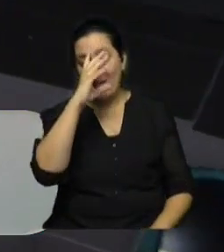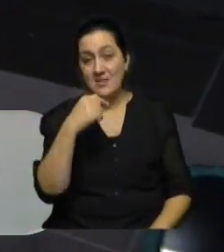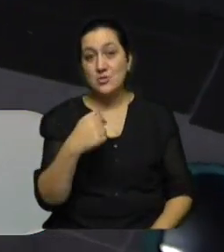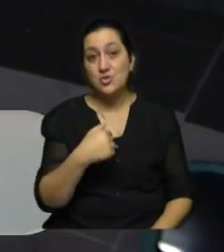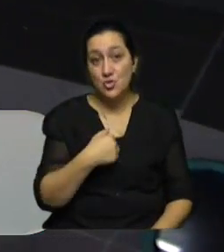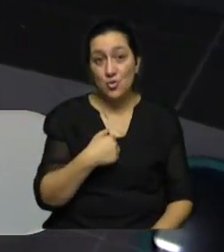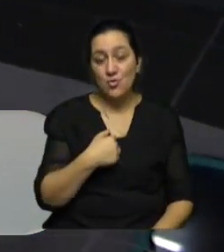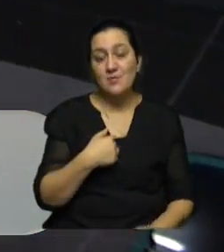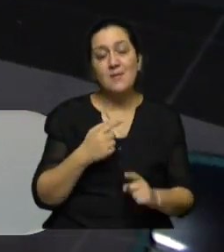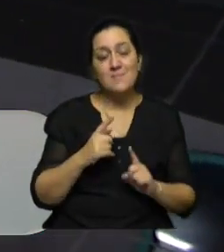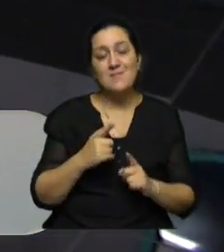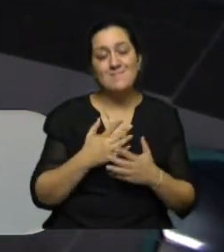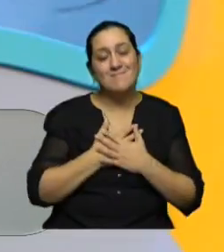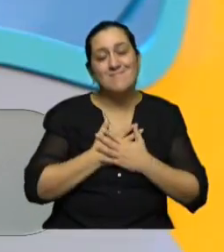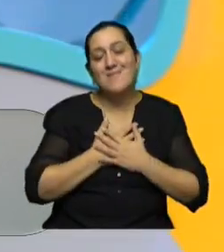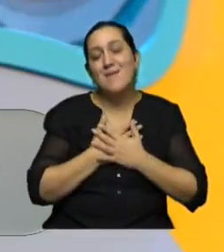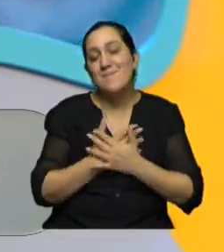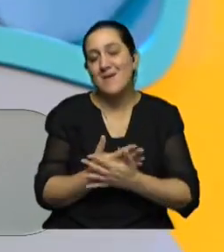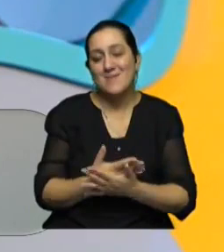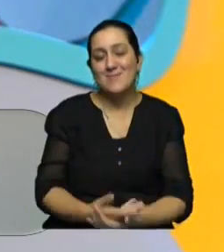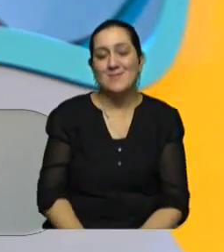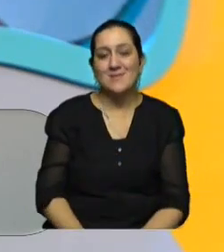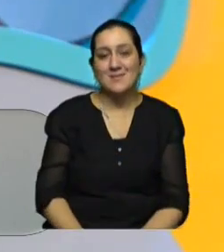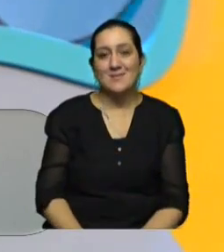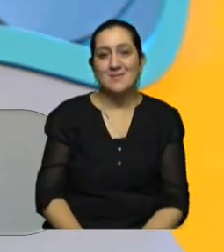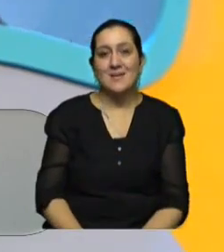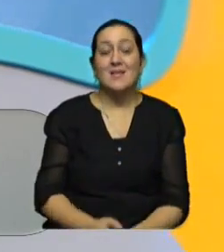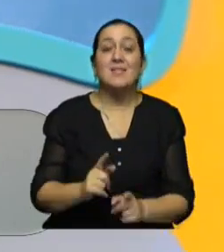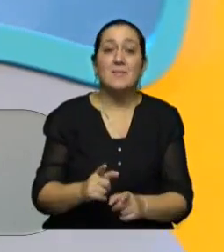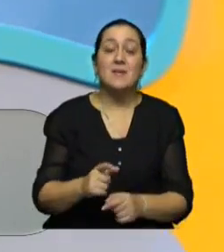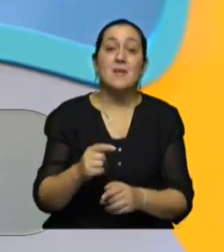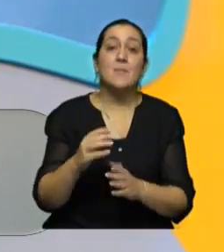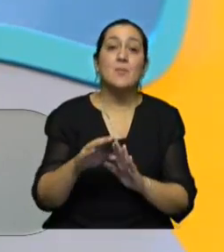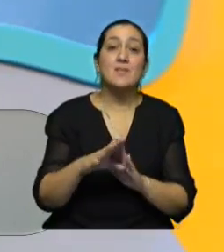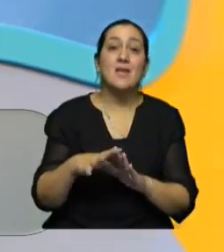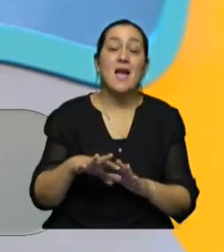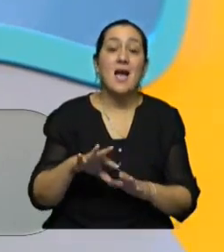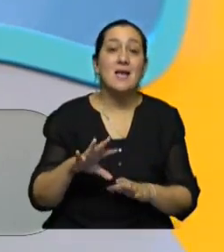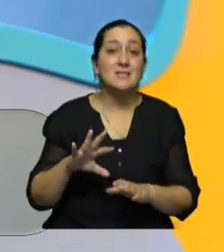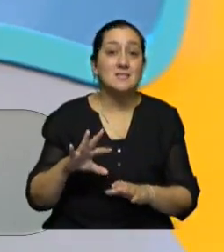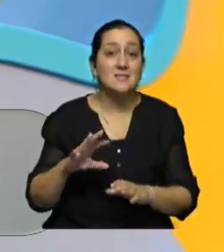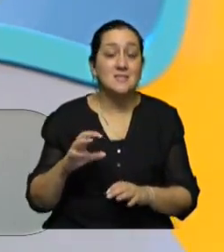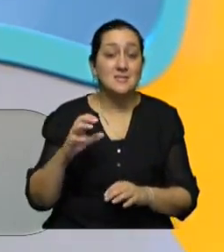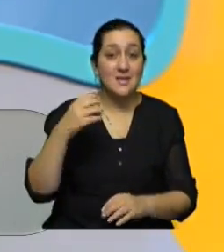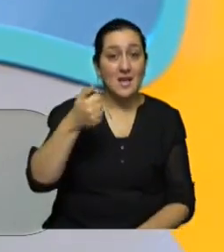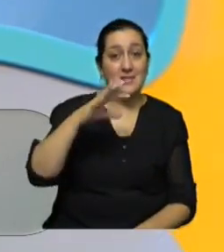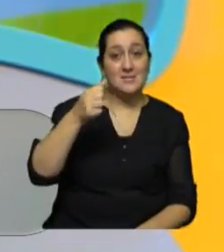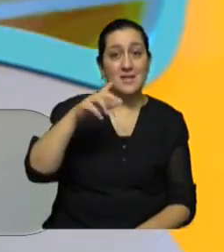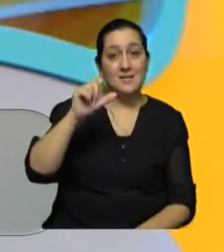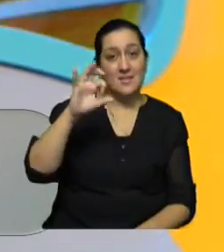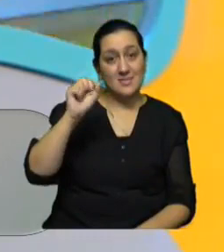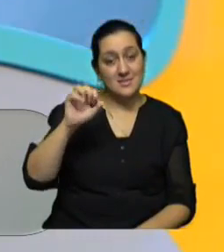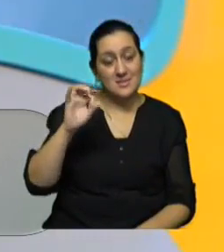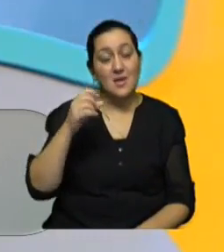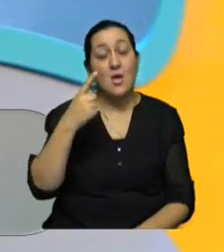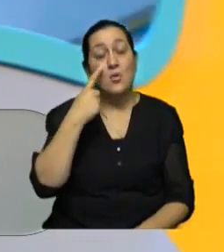desde aquella contrafarsa hasta, bueno, preciosa saltante con patente de este año, felicitaciones por tanto. Y vos sabés, que sos un